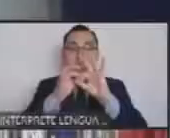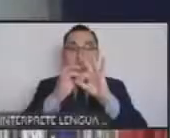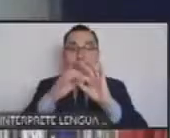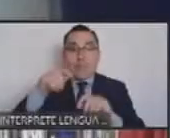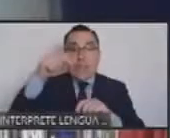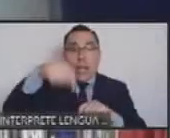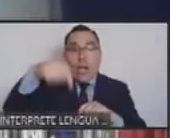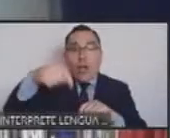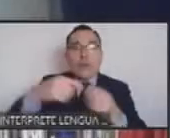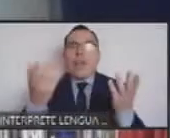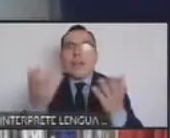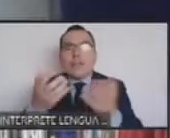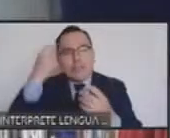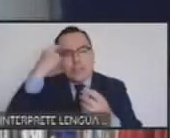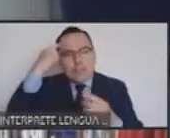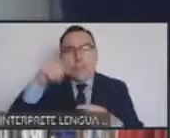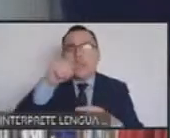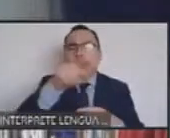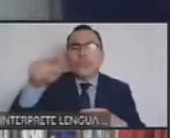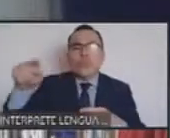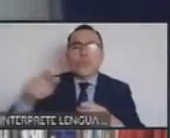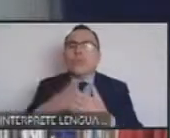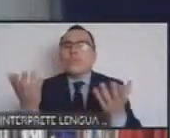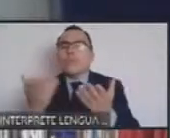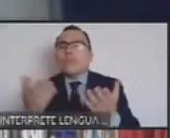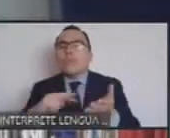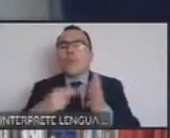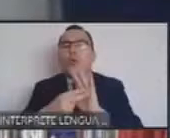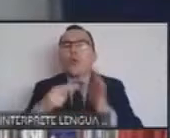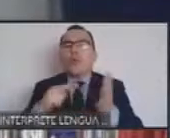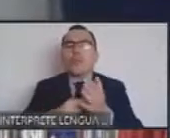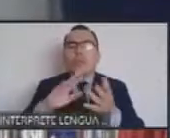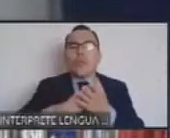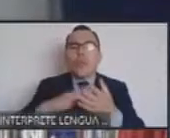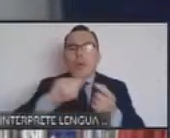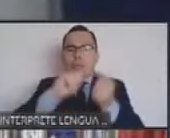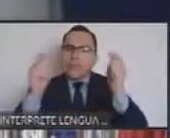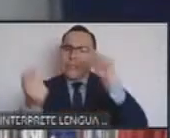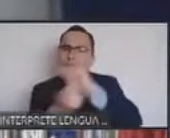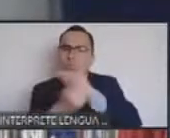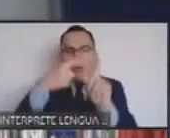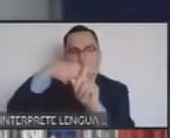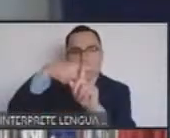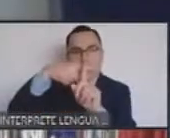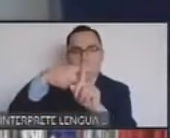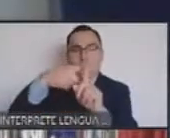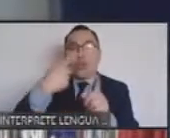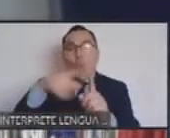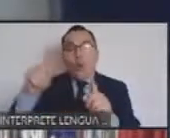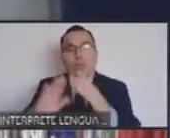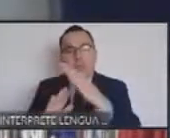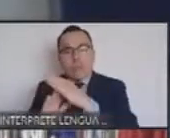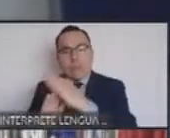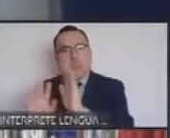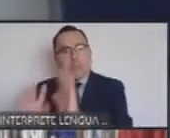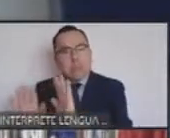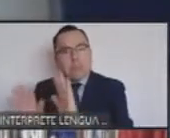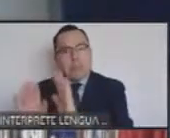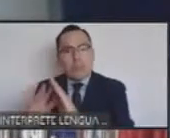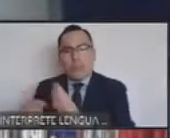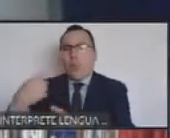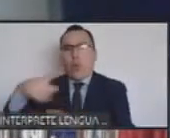debe la situación paradójica entre intensas reformas positivas y la mantención de una valoración